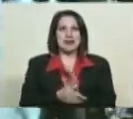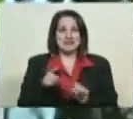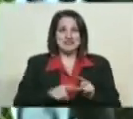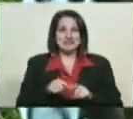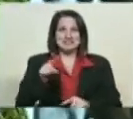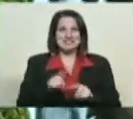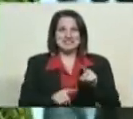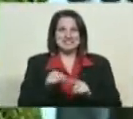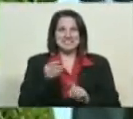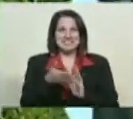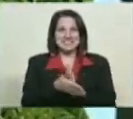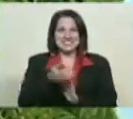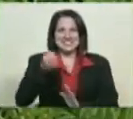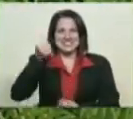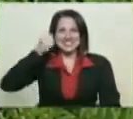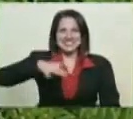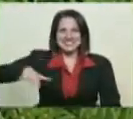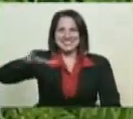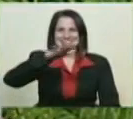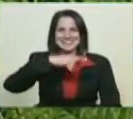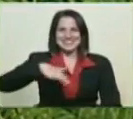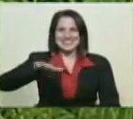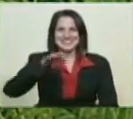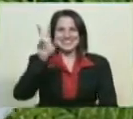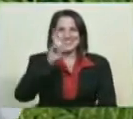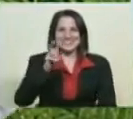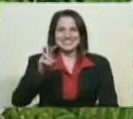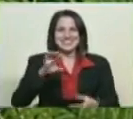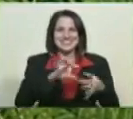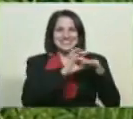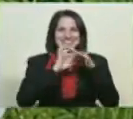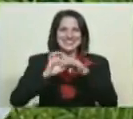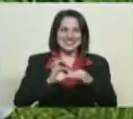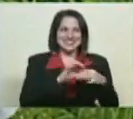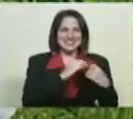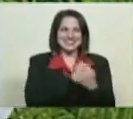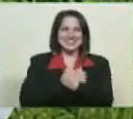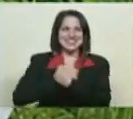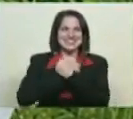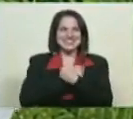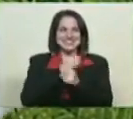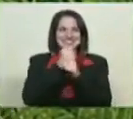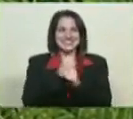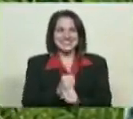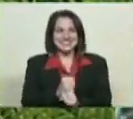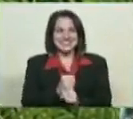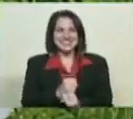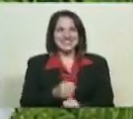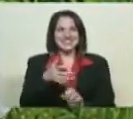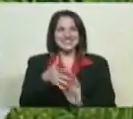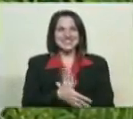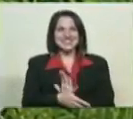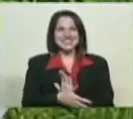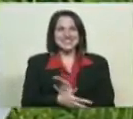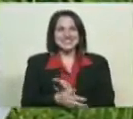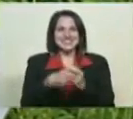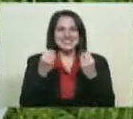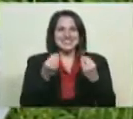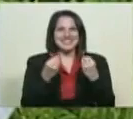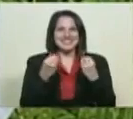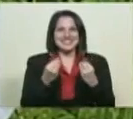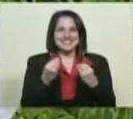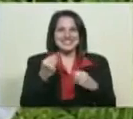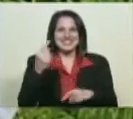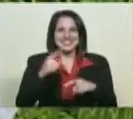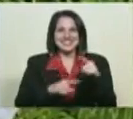pueblo venezolano a mantenerse en paz, en unión, en armonía, a lo que será la espera de los resultados que estará ofreciendo en pocos minutos el